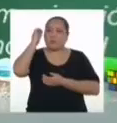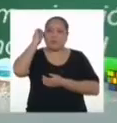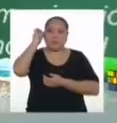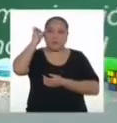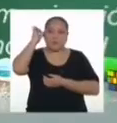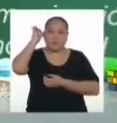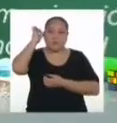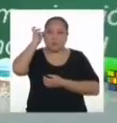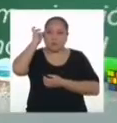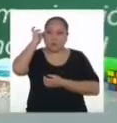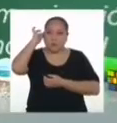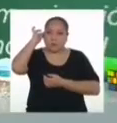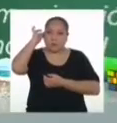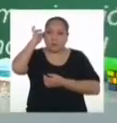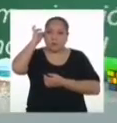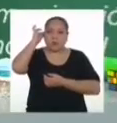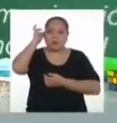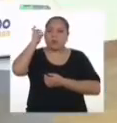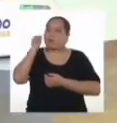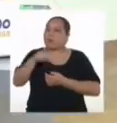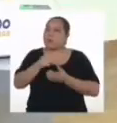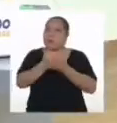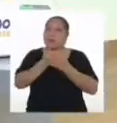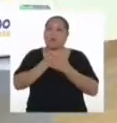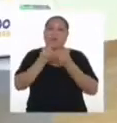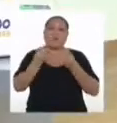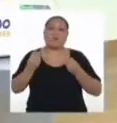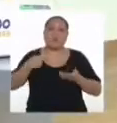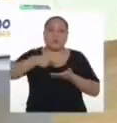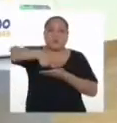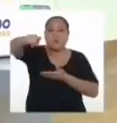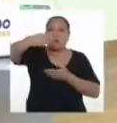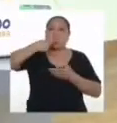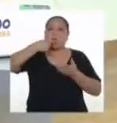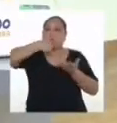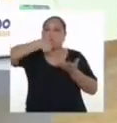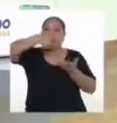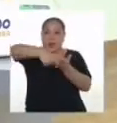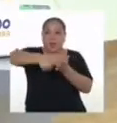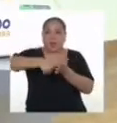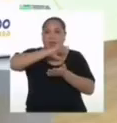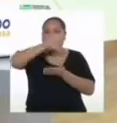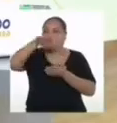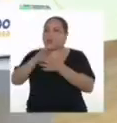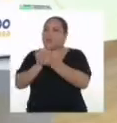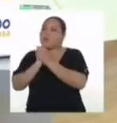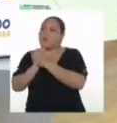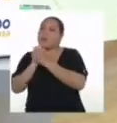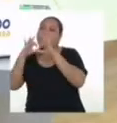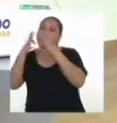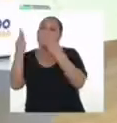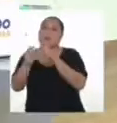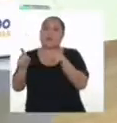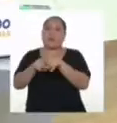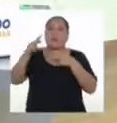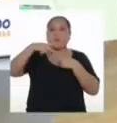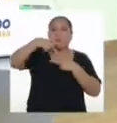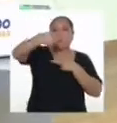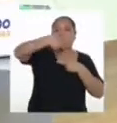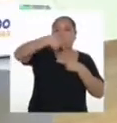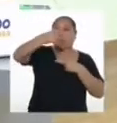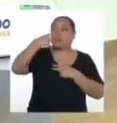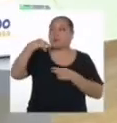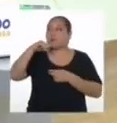las adolescentes y fue muy efectiva. Yo mandé mi carta a todas mis amistades, familiares y también a mis vecinas y